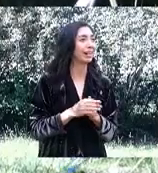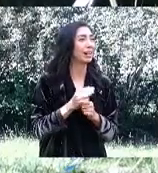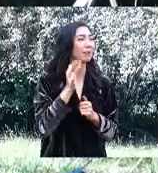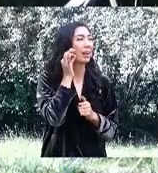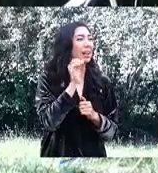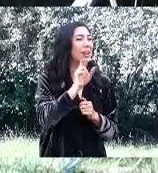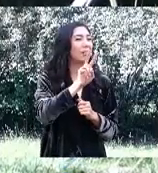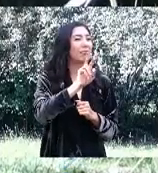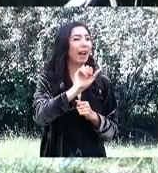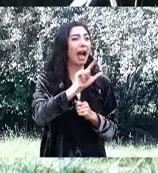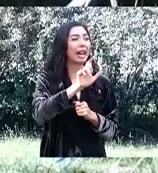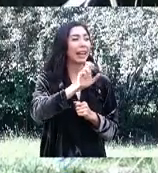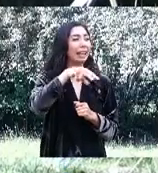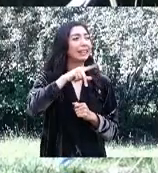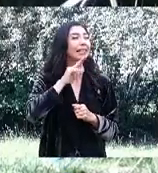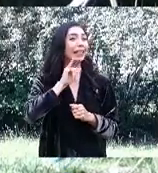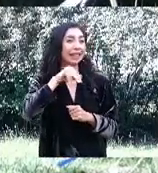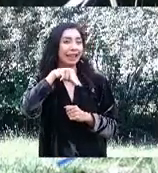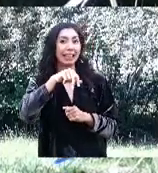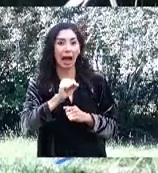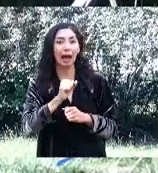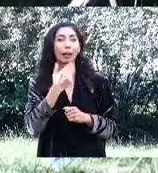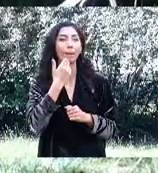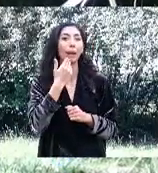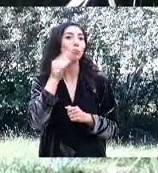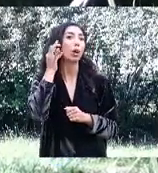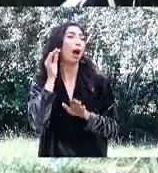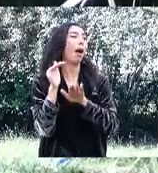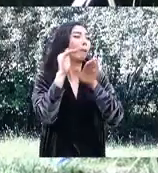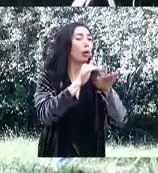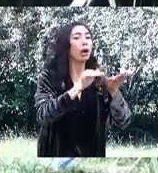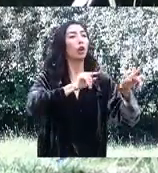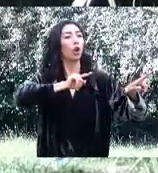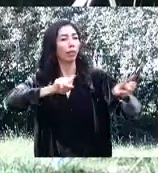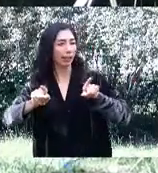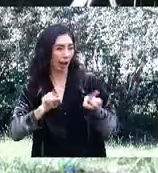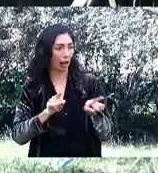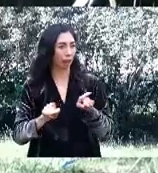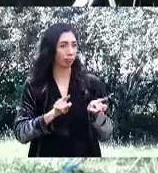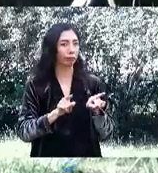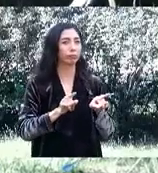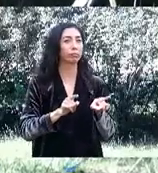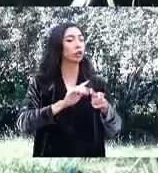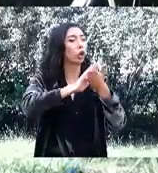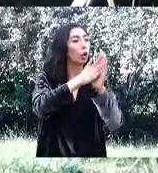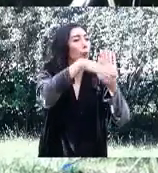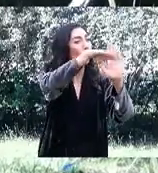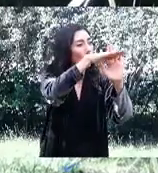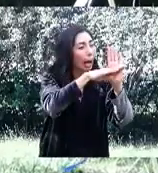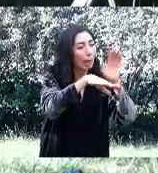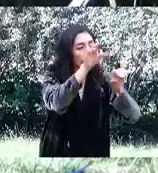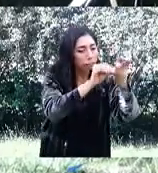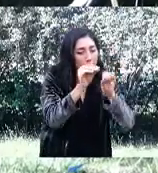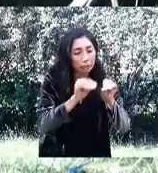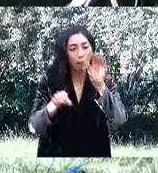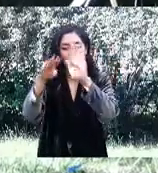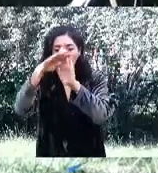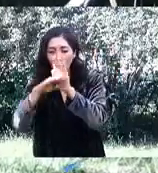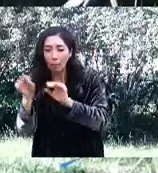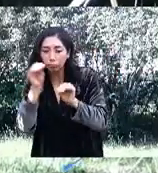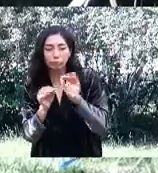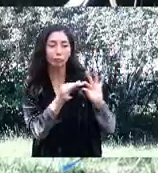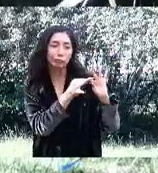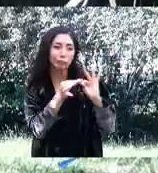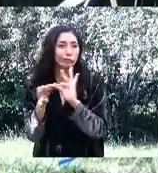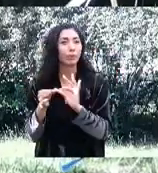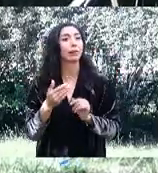enrquez que también ella está también apoyando coordinando justamente que la Constitución de todos los programas tengan su lógica